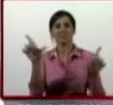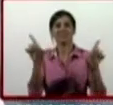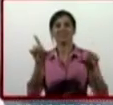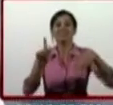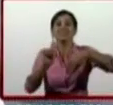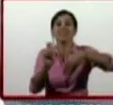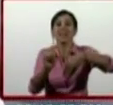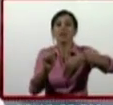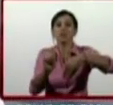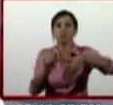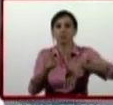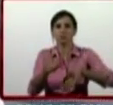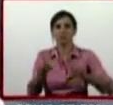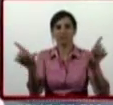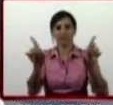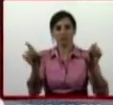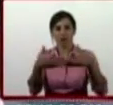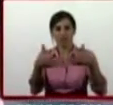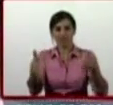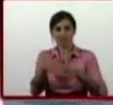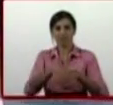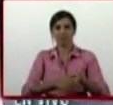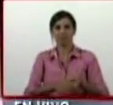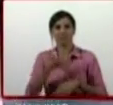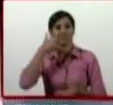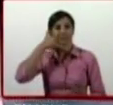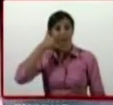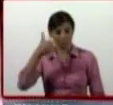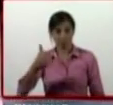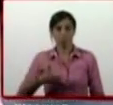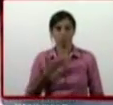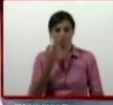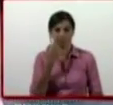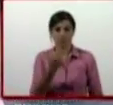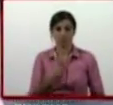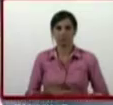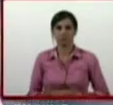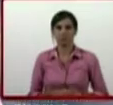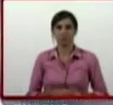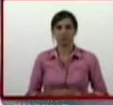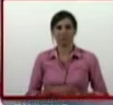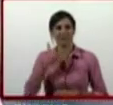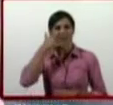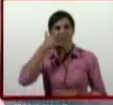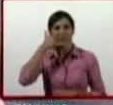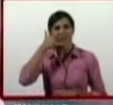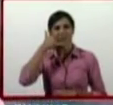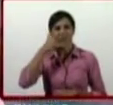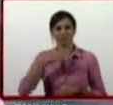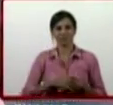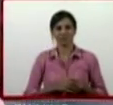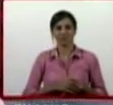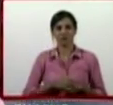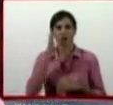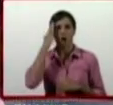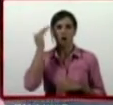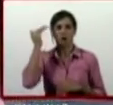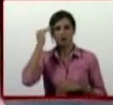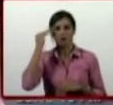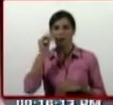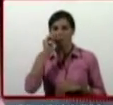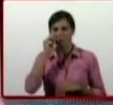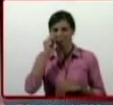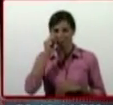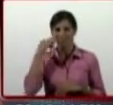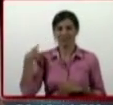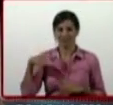es televisión digital abierta en el teléfono de una marca coreana que tiene uno de los compañeros aquí